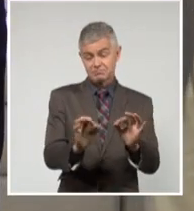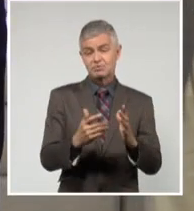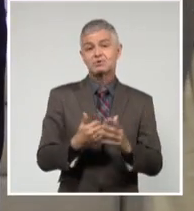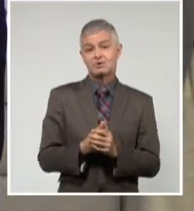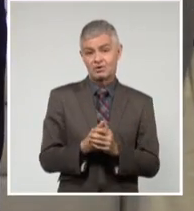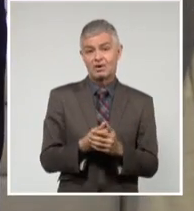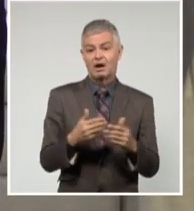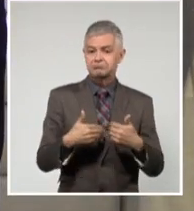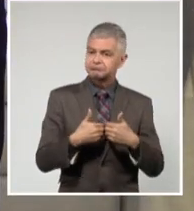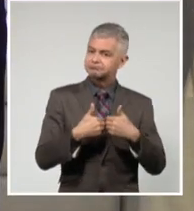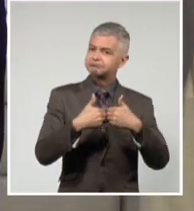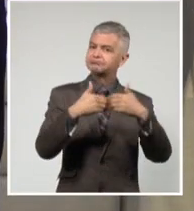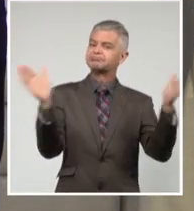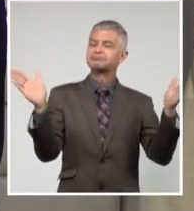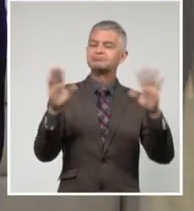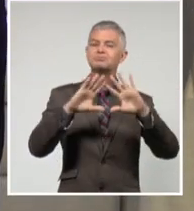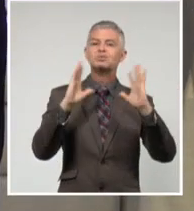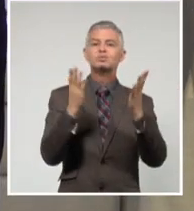abriéndole las puertas al mundo.